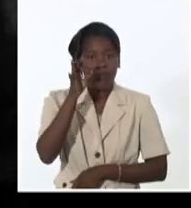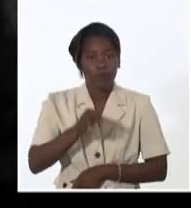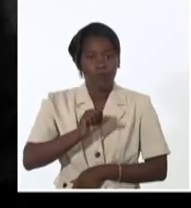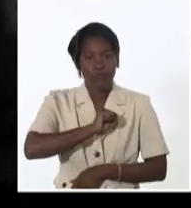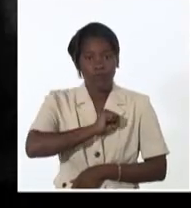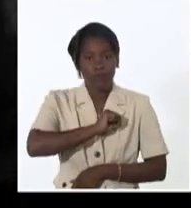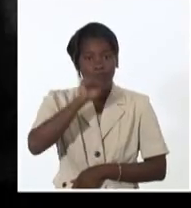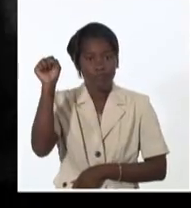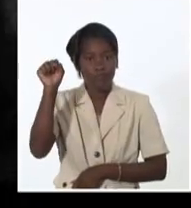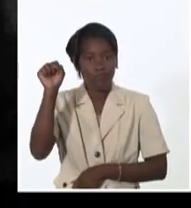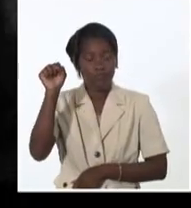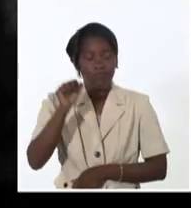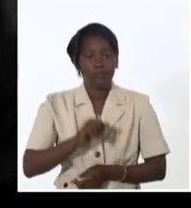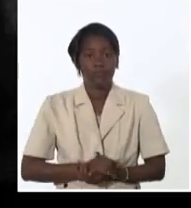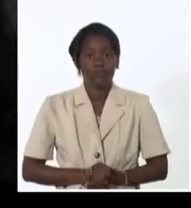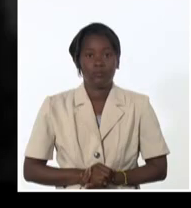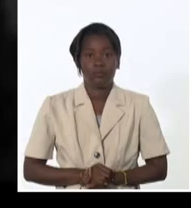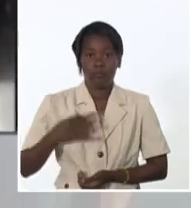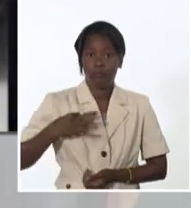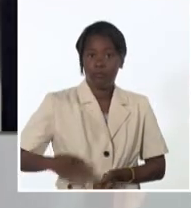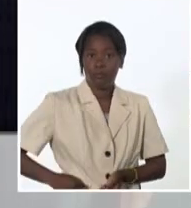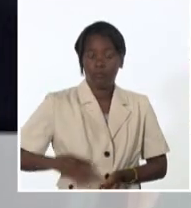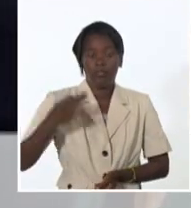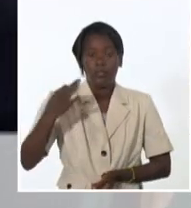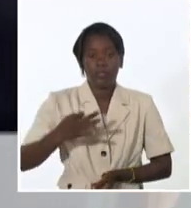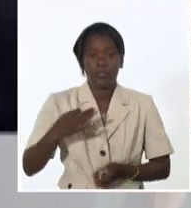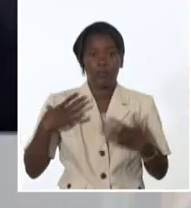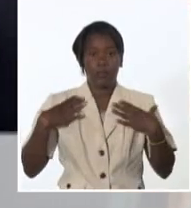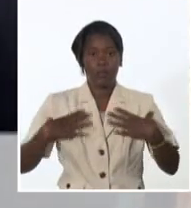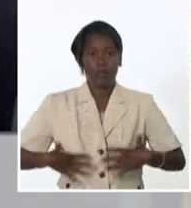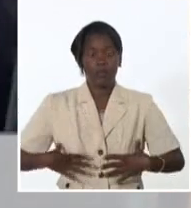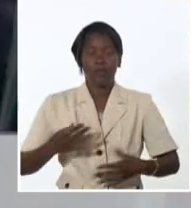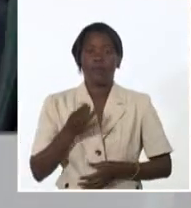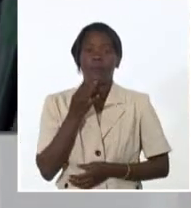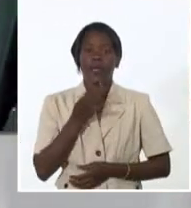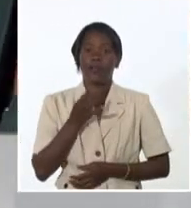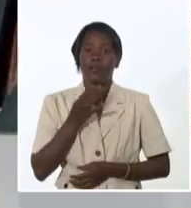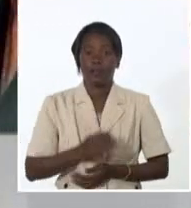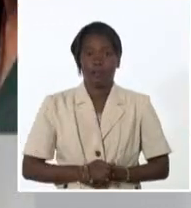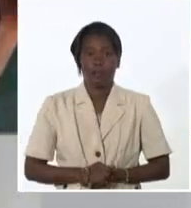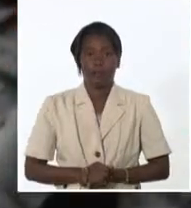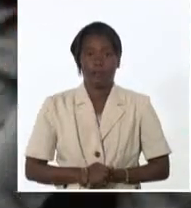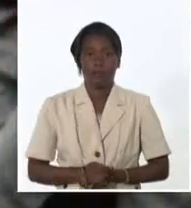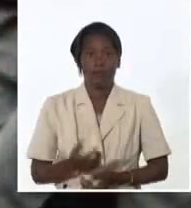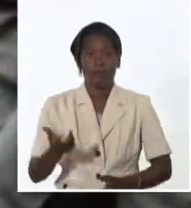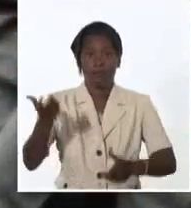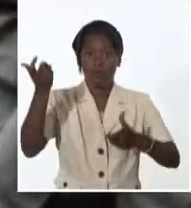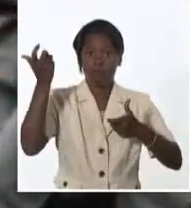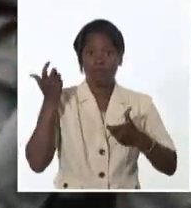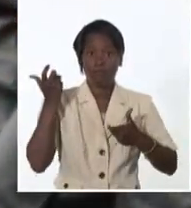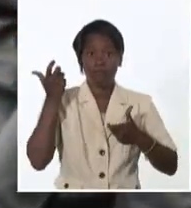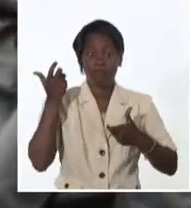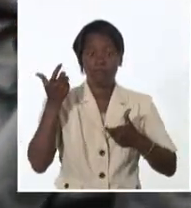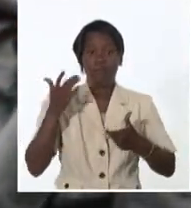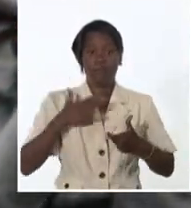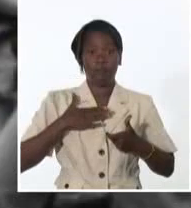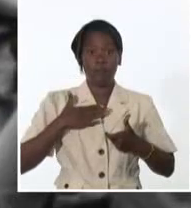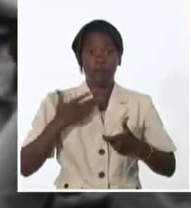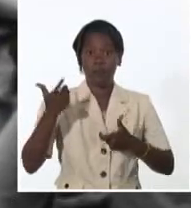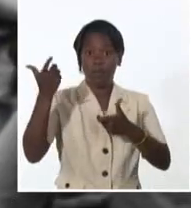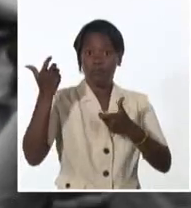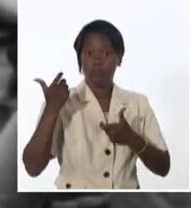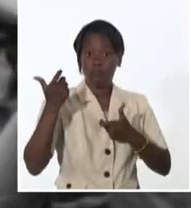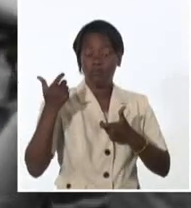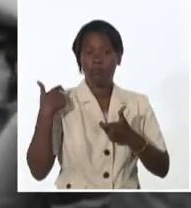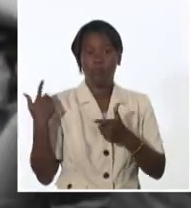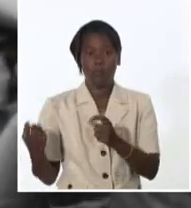su pensamiento, madera de fusil fueron sus manos, que ajustaban con orgullo el brazalete color moncada,